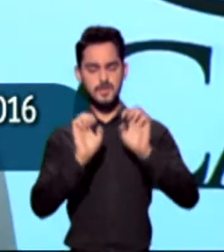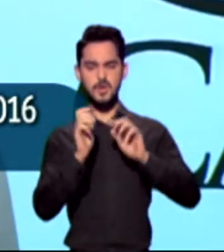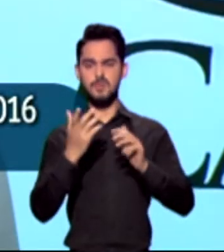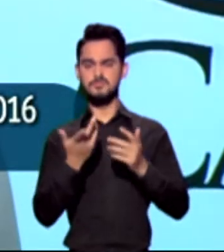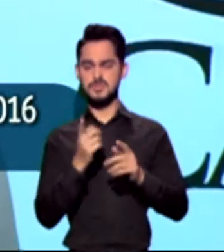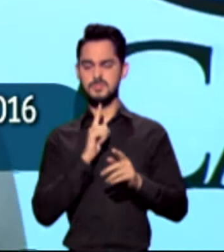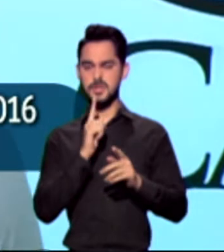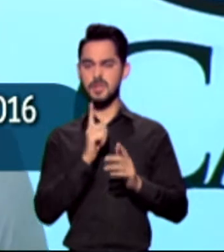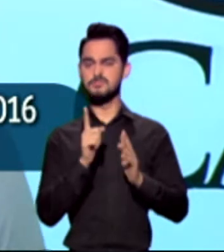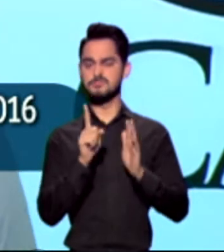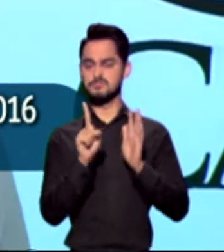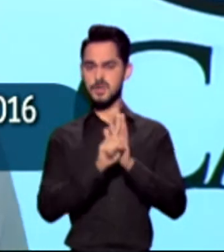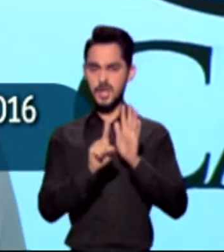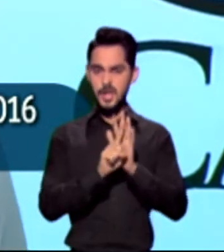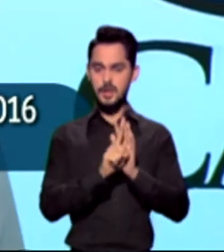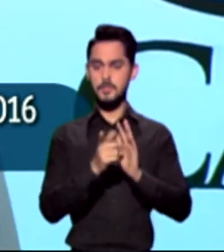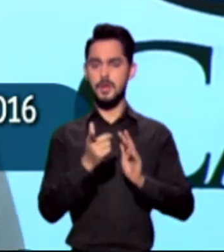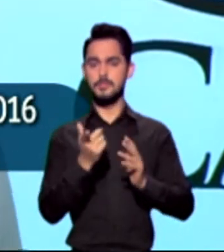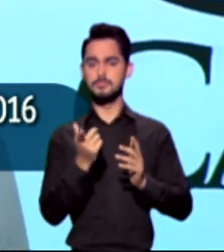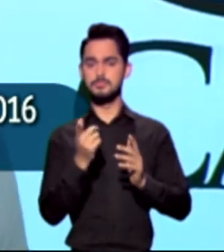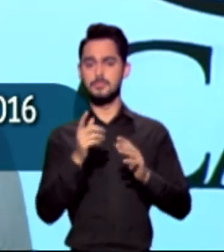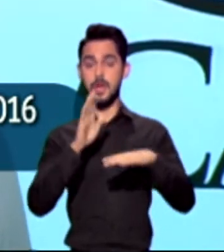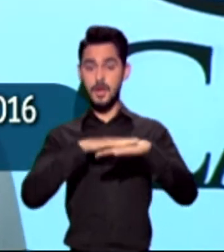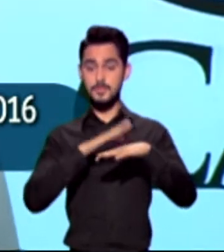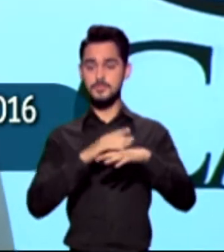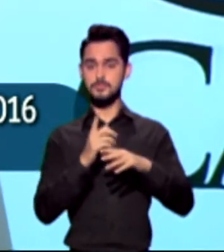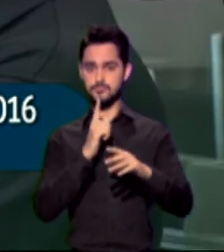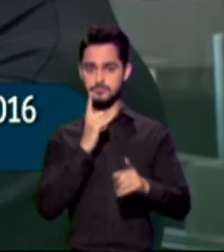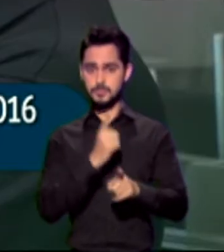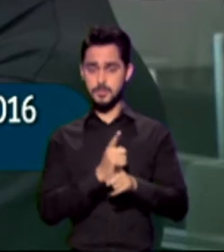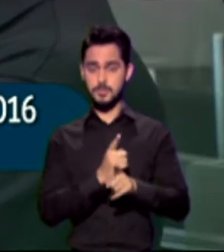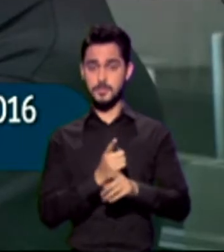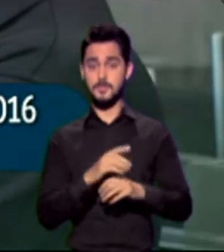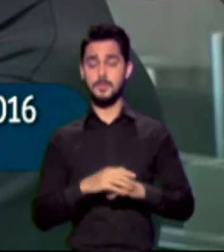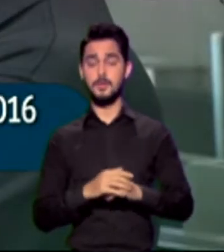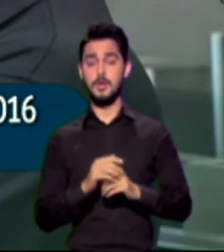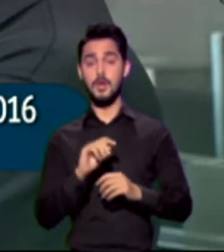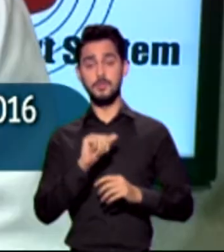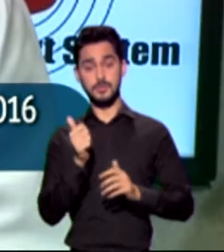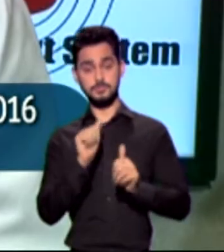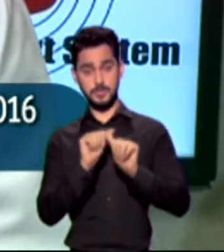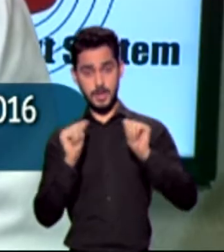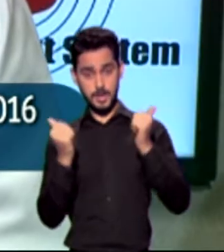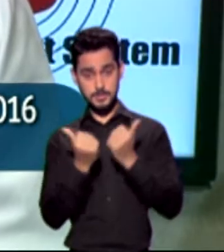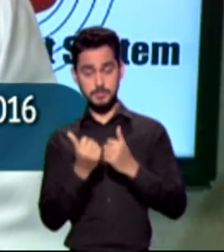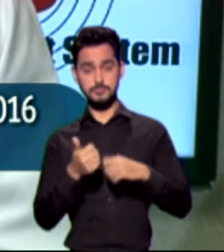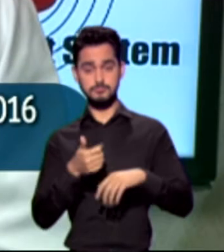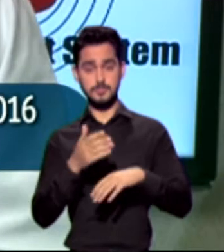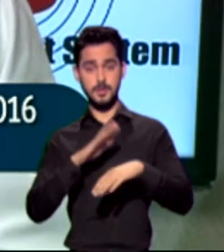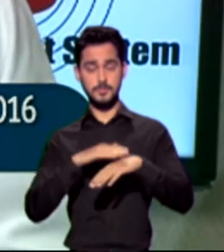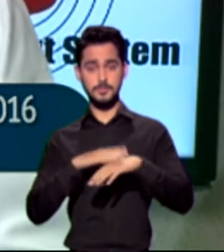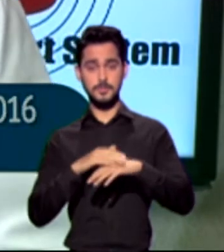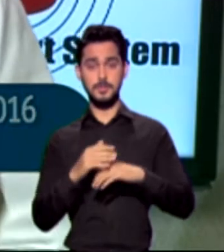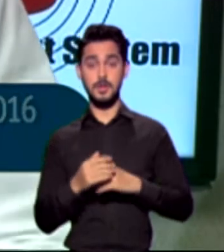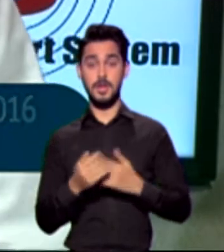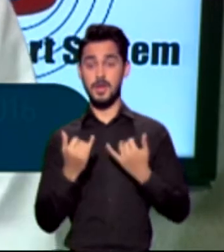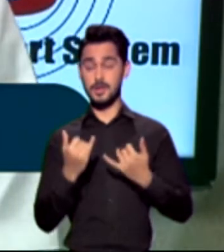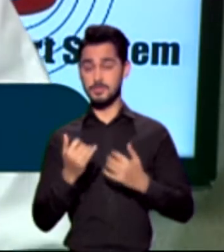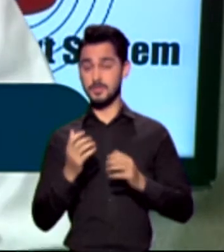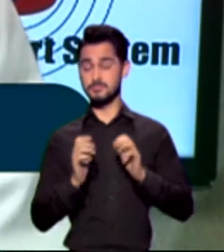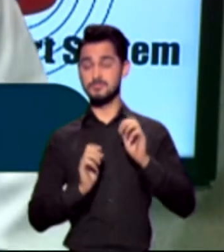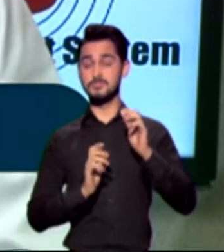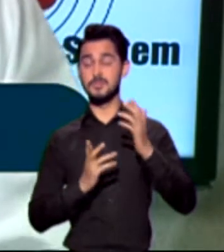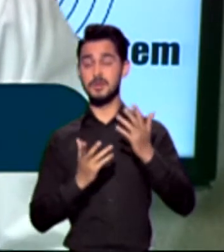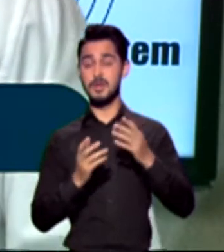de alerta de tsunamis. La colaboración se mantiene entre agencias locales y federales. Y este ejercicio no solamente sirve para